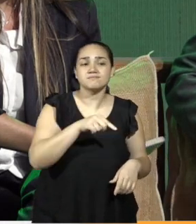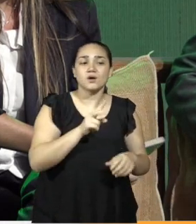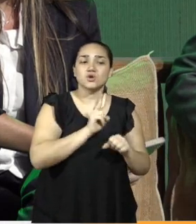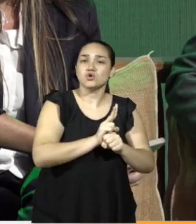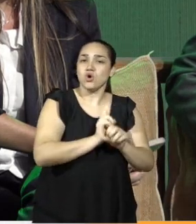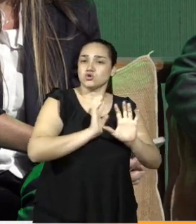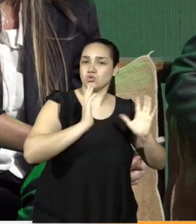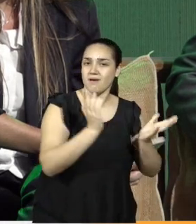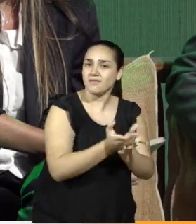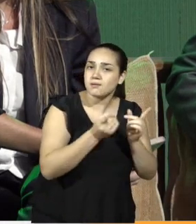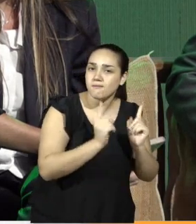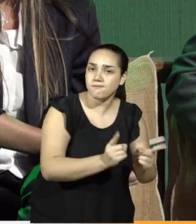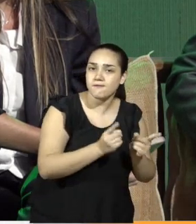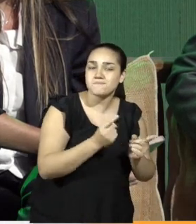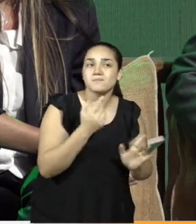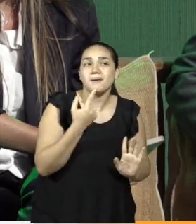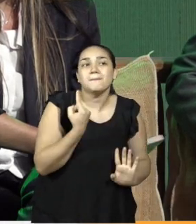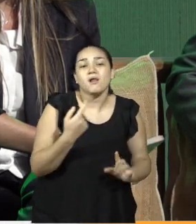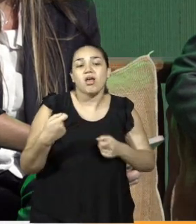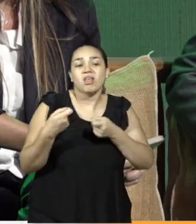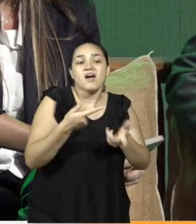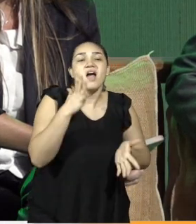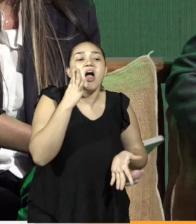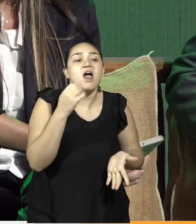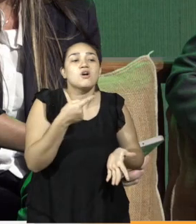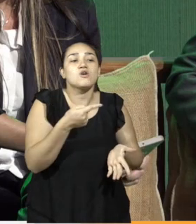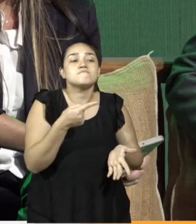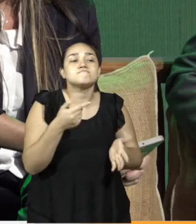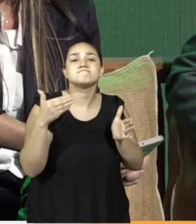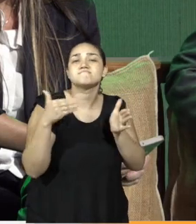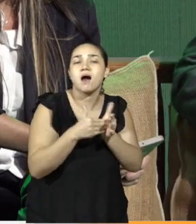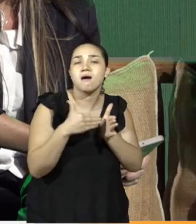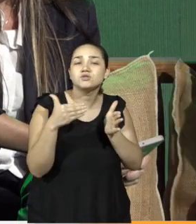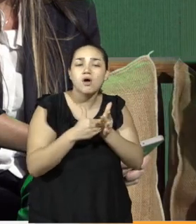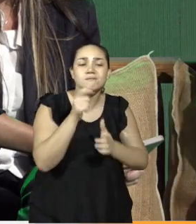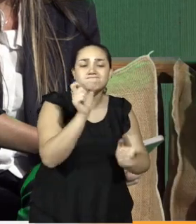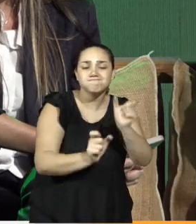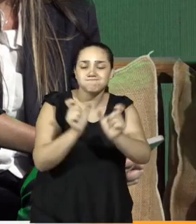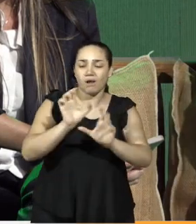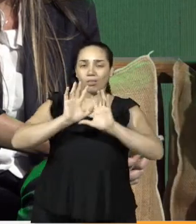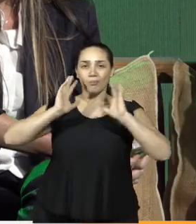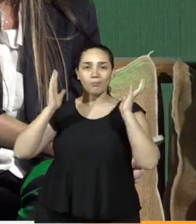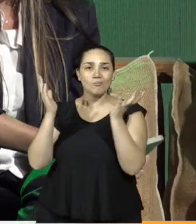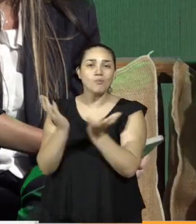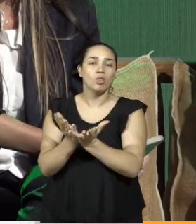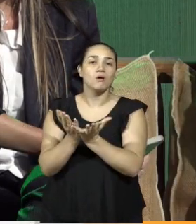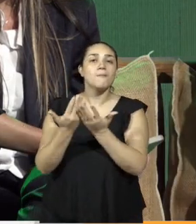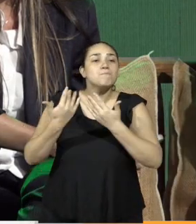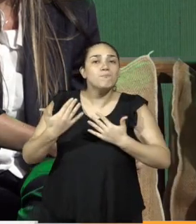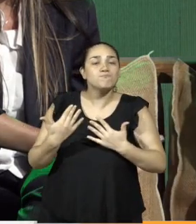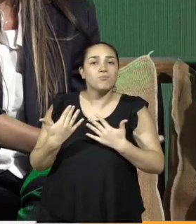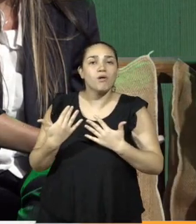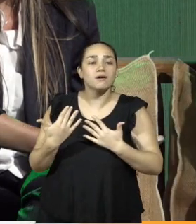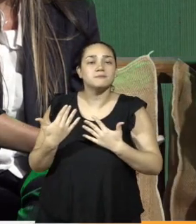pero algo hay que darle para que los millones de habitantes del mundo puedan